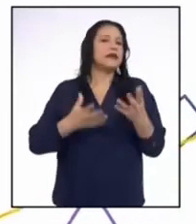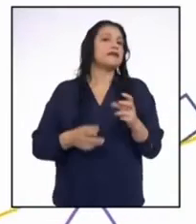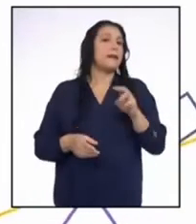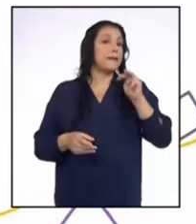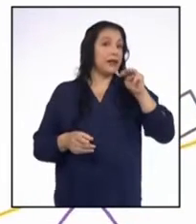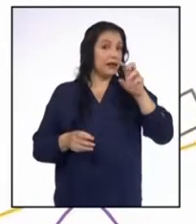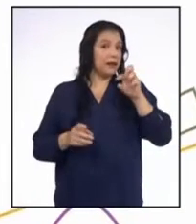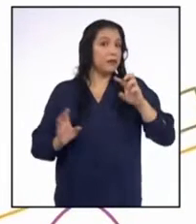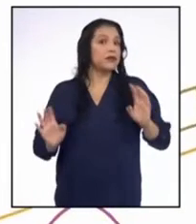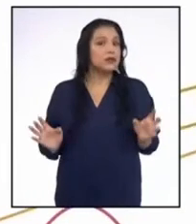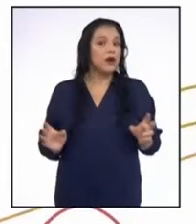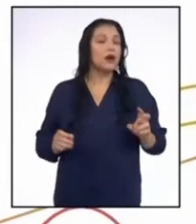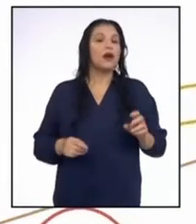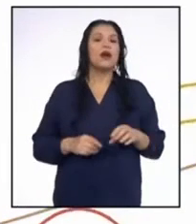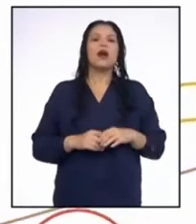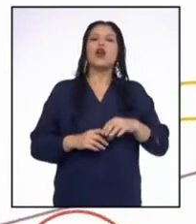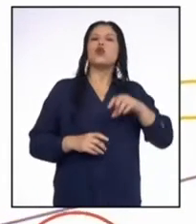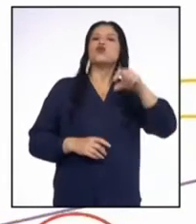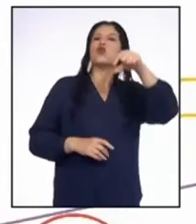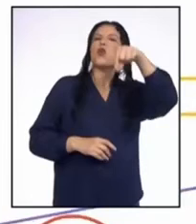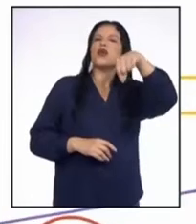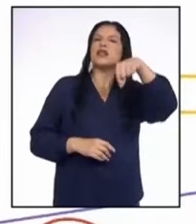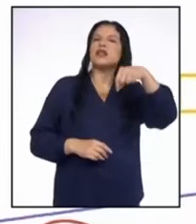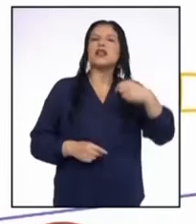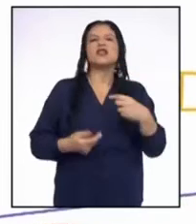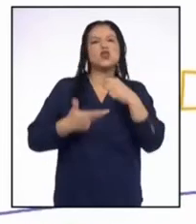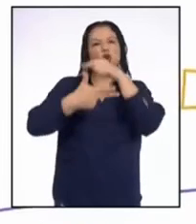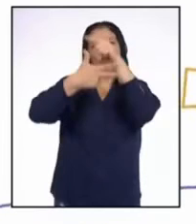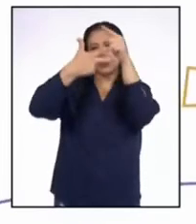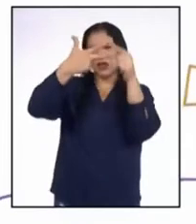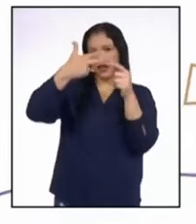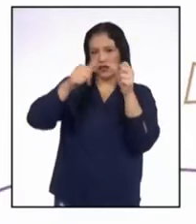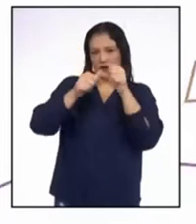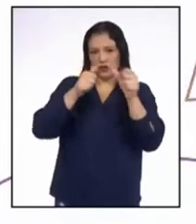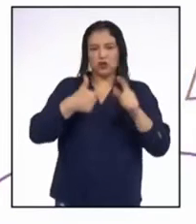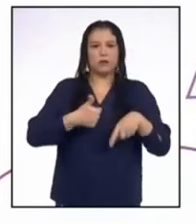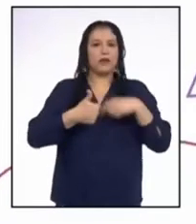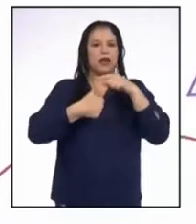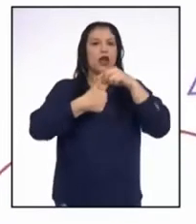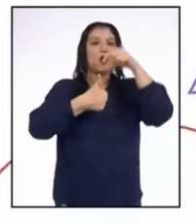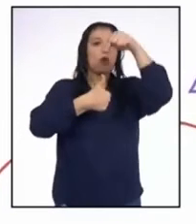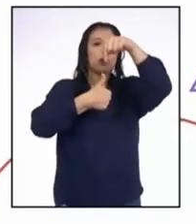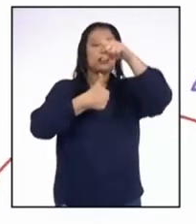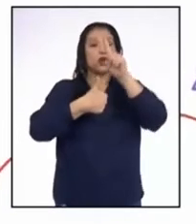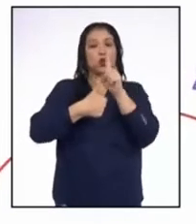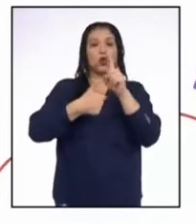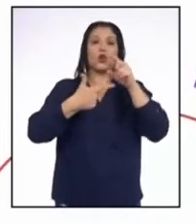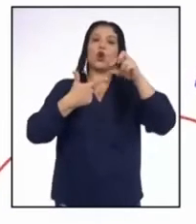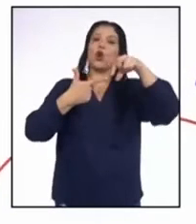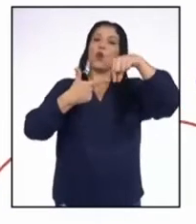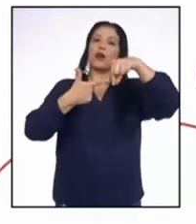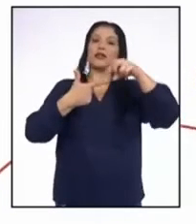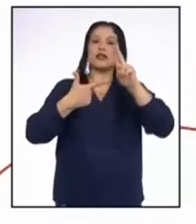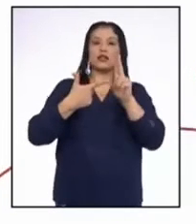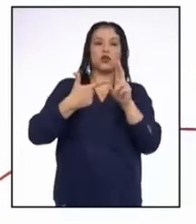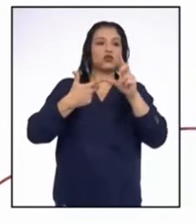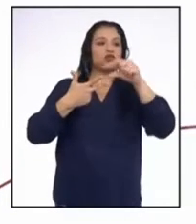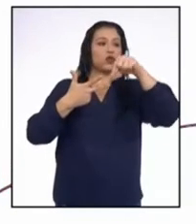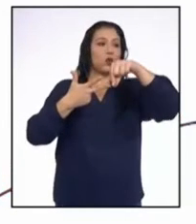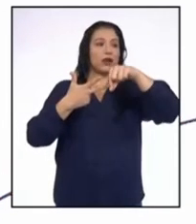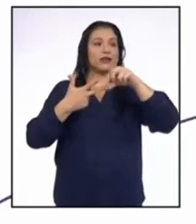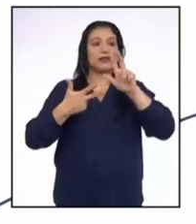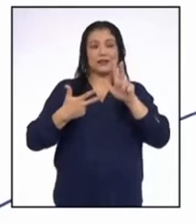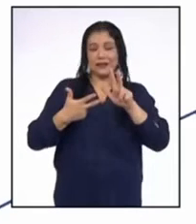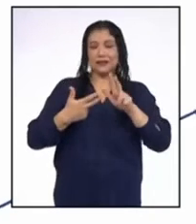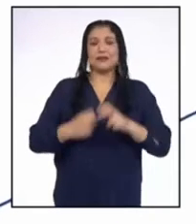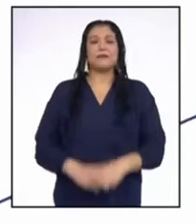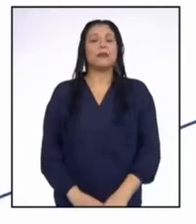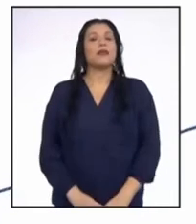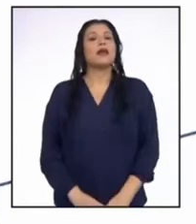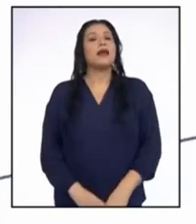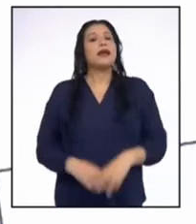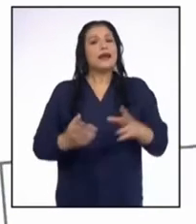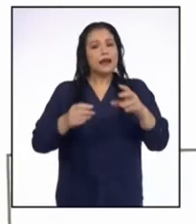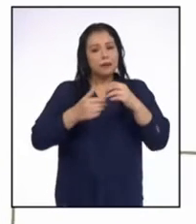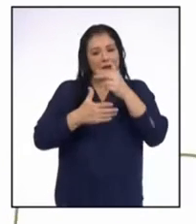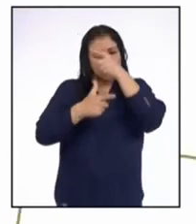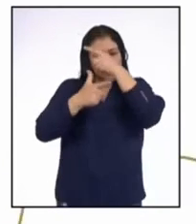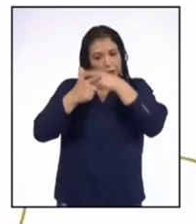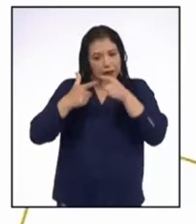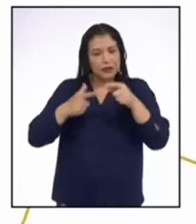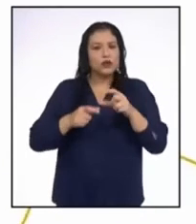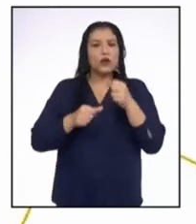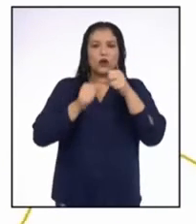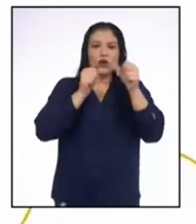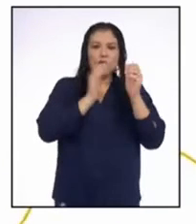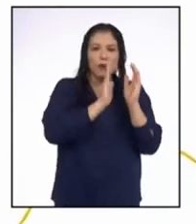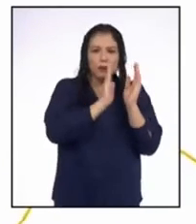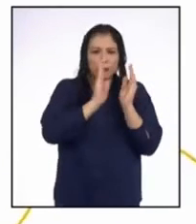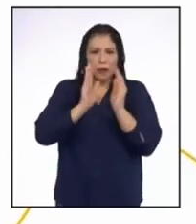posición, los cuartiles son los 3 valores, cuartil 1, cuartil 2, cuartil 3, que dividen al conjunto de datos